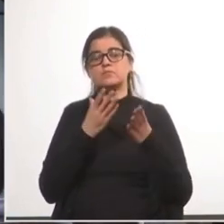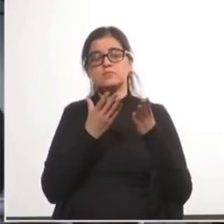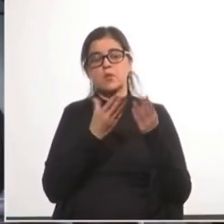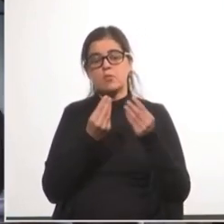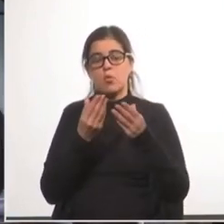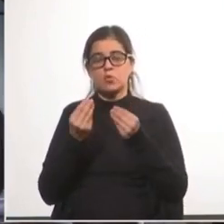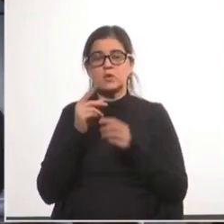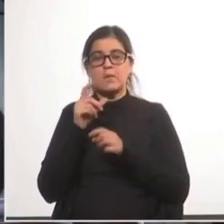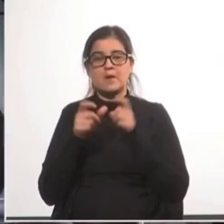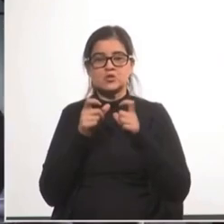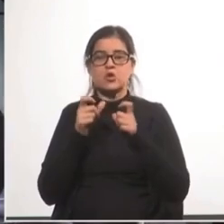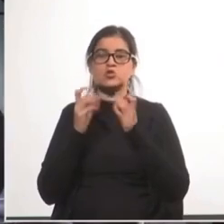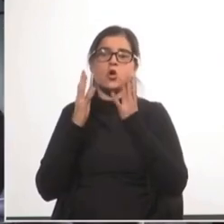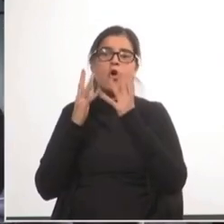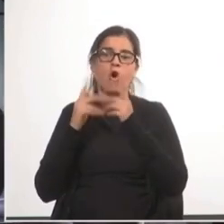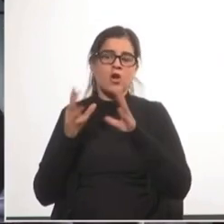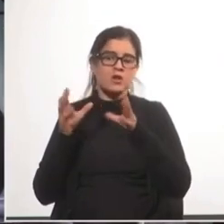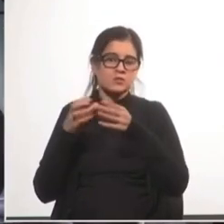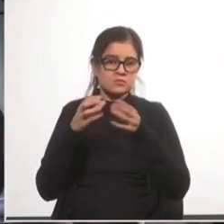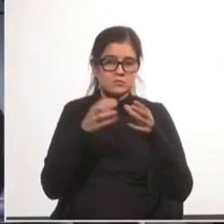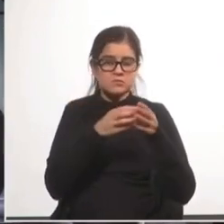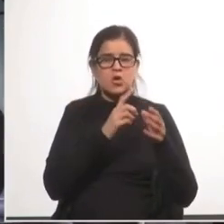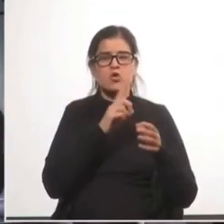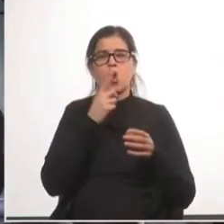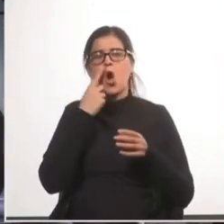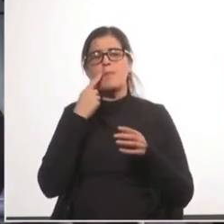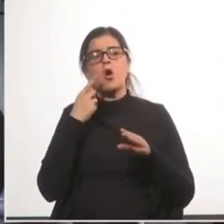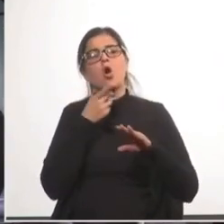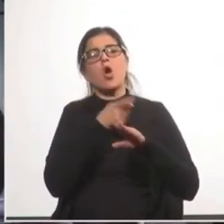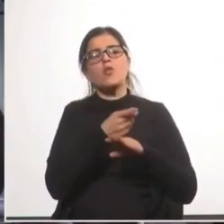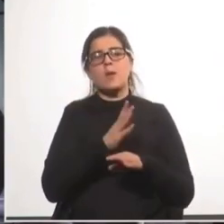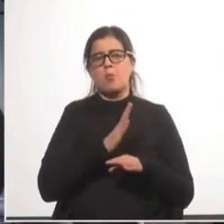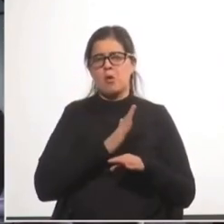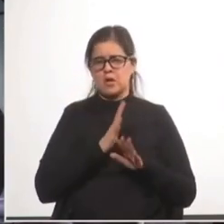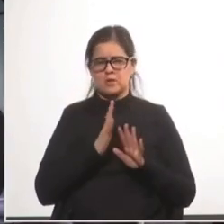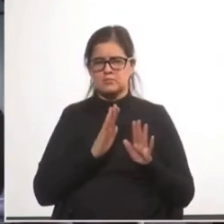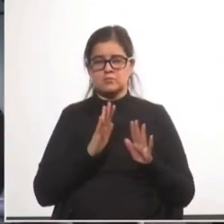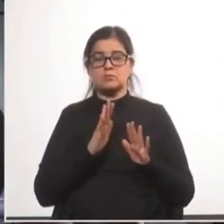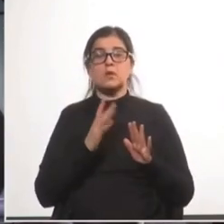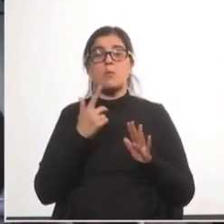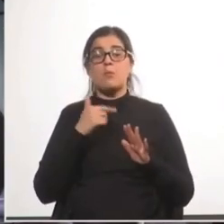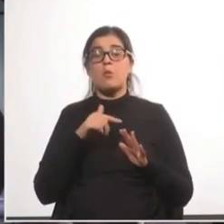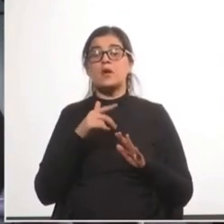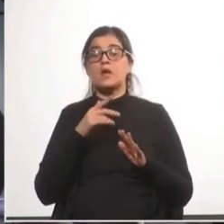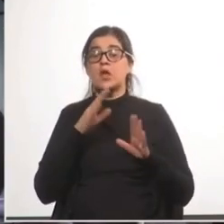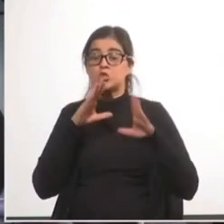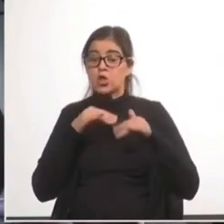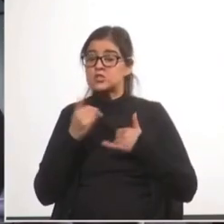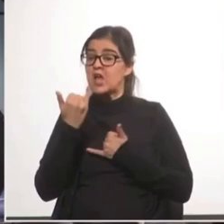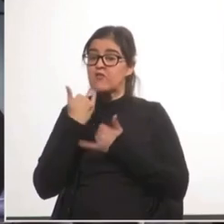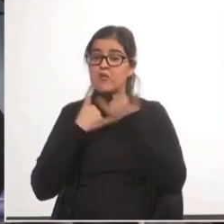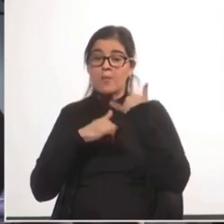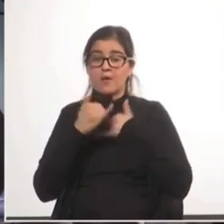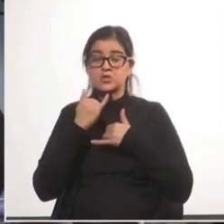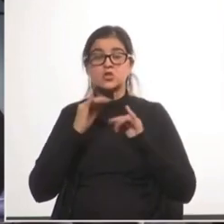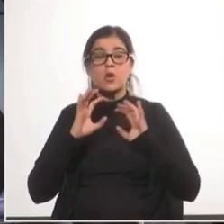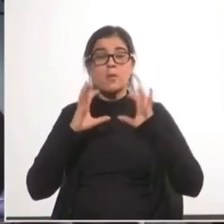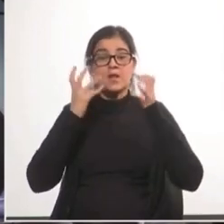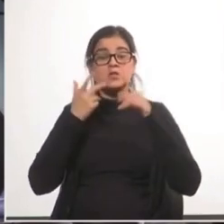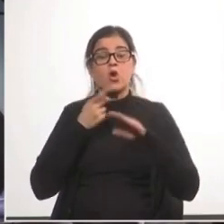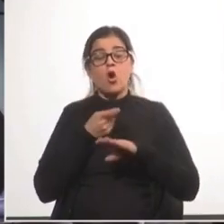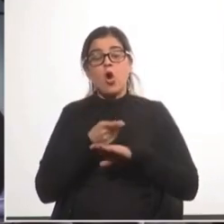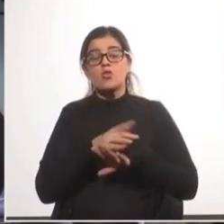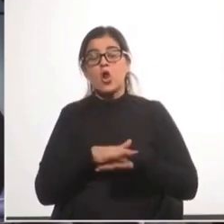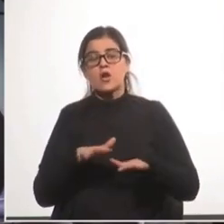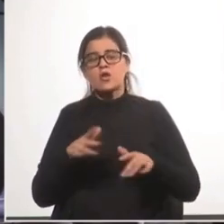muchas personas organizadas, no hombres contra mujeres, porque es indudable que todas las informaciones de violencia contra los